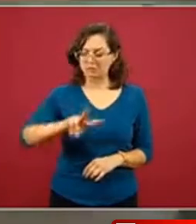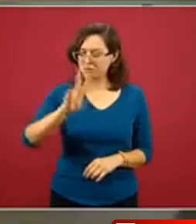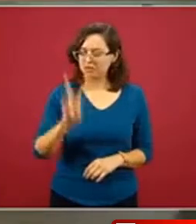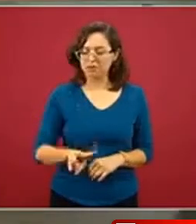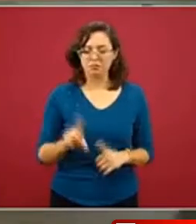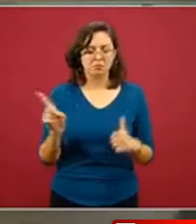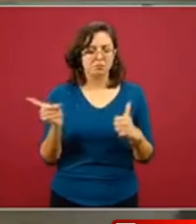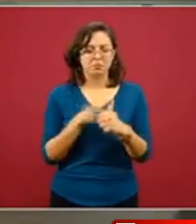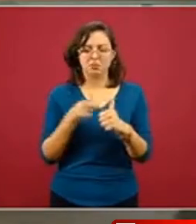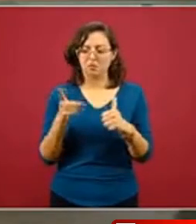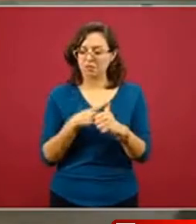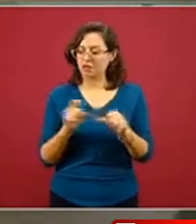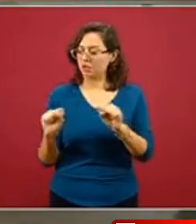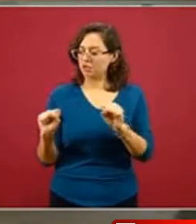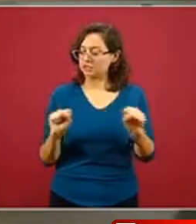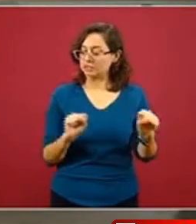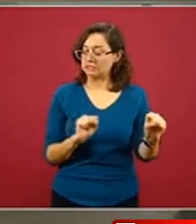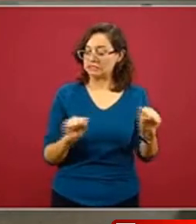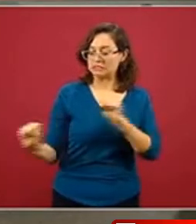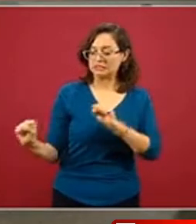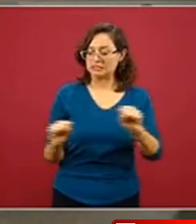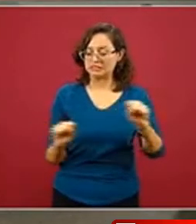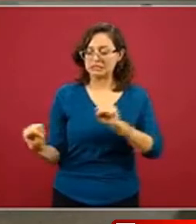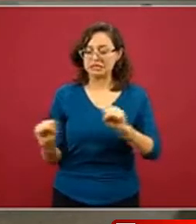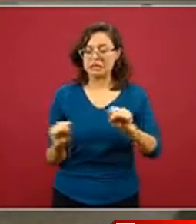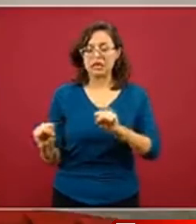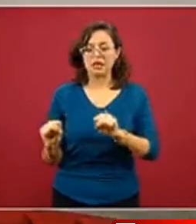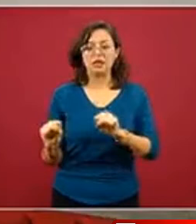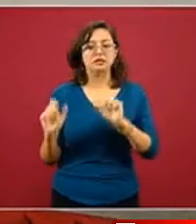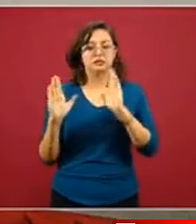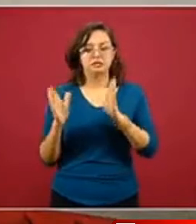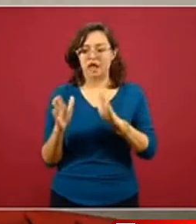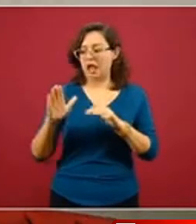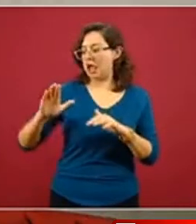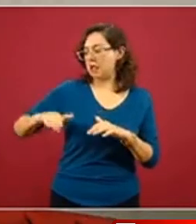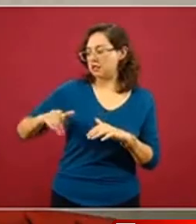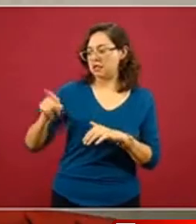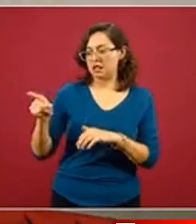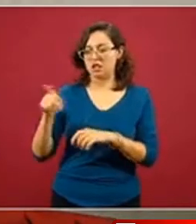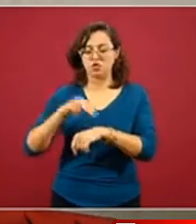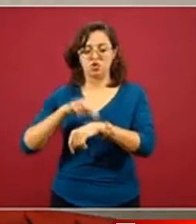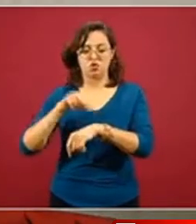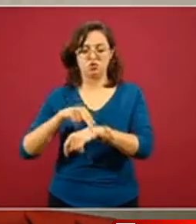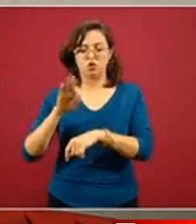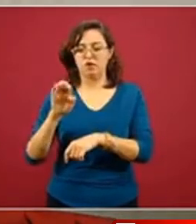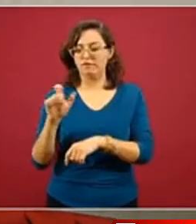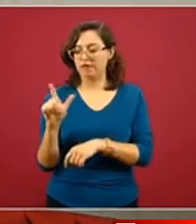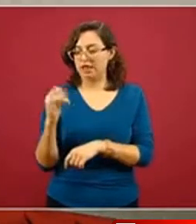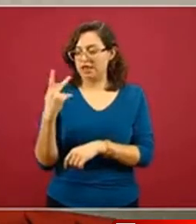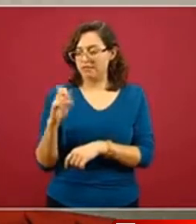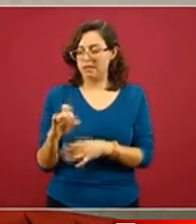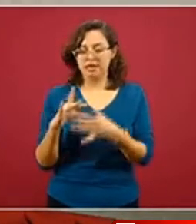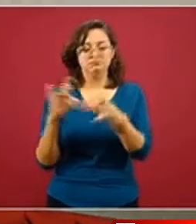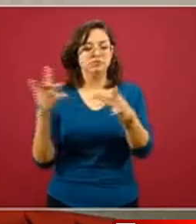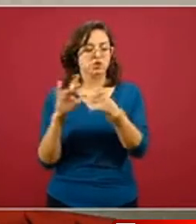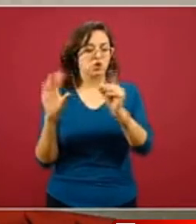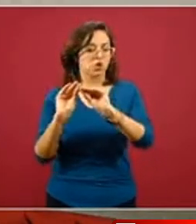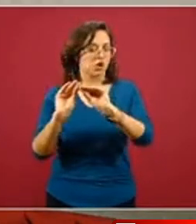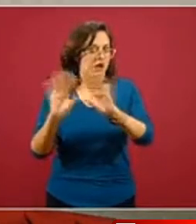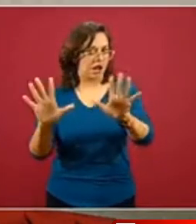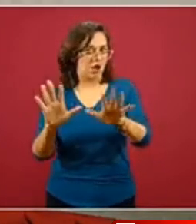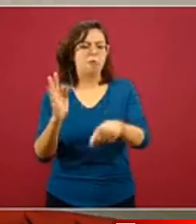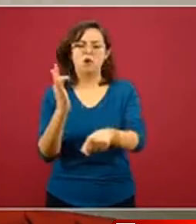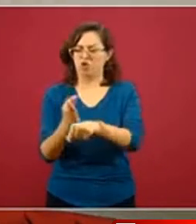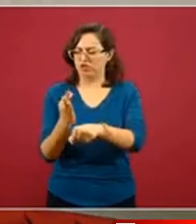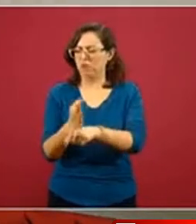inmediatamente sucede el sismo, justo como lo presentó a lo mejor el doctor Felipe Cruz Vega ahorita vuelve a comentar al respecto. La información que presentó él en